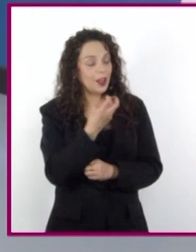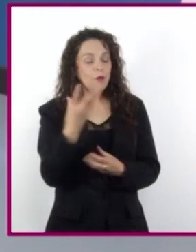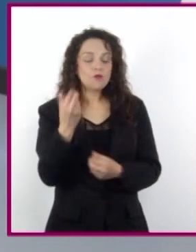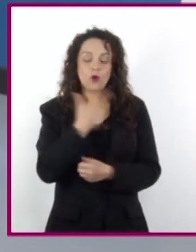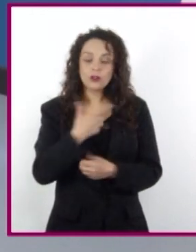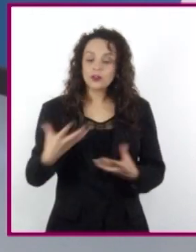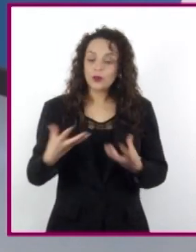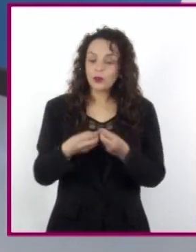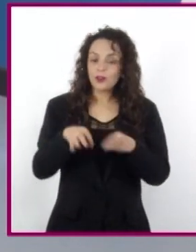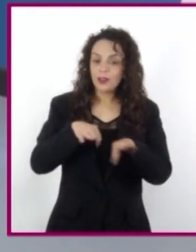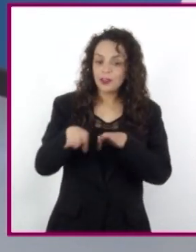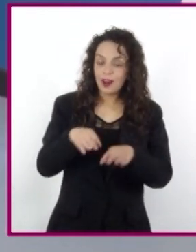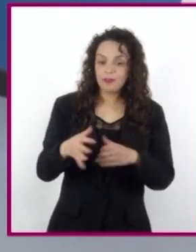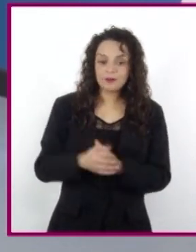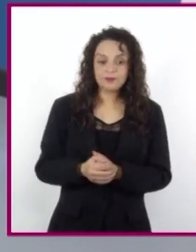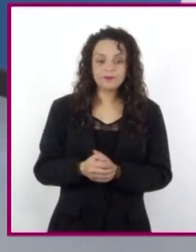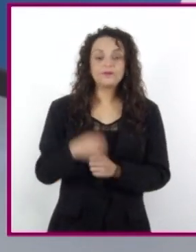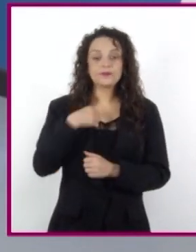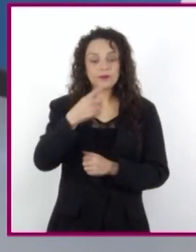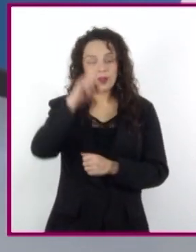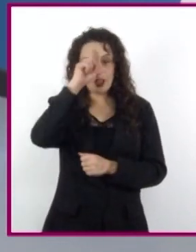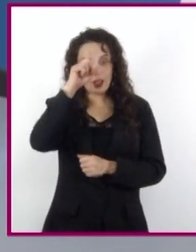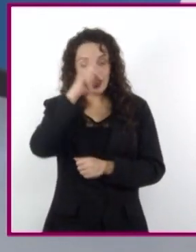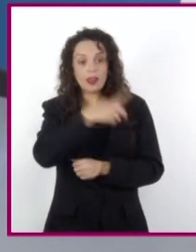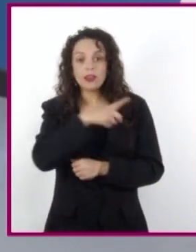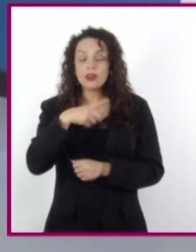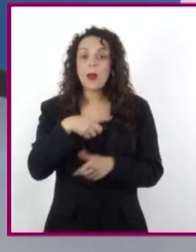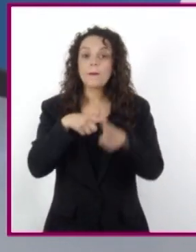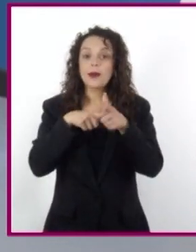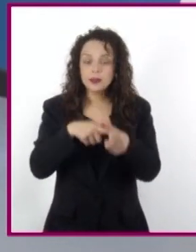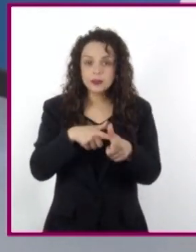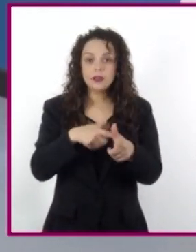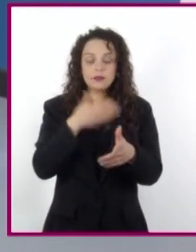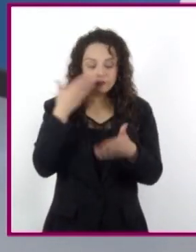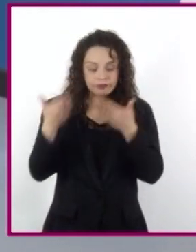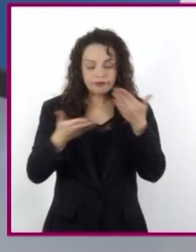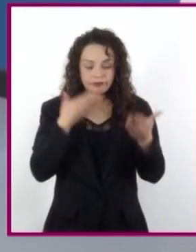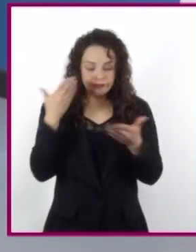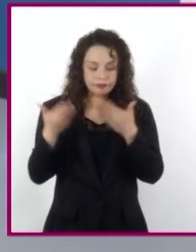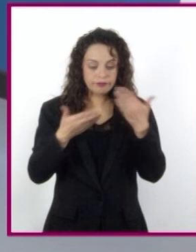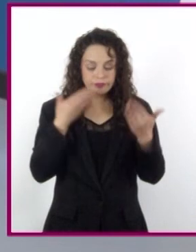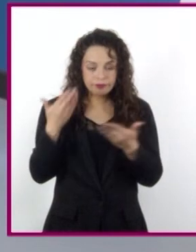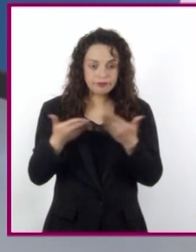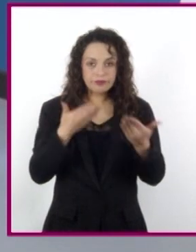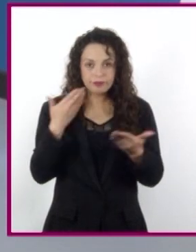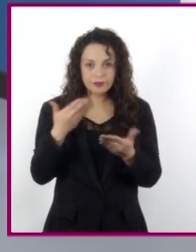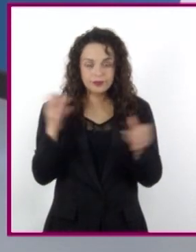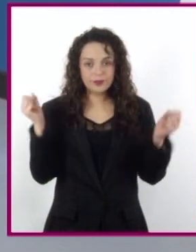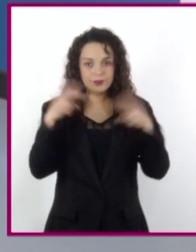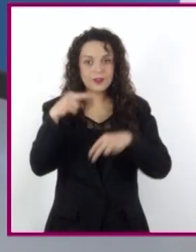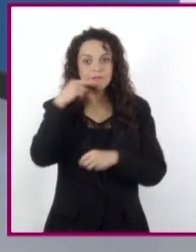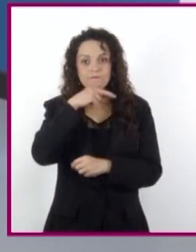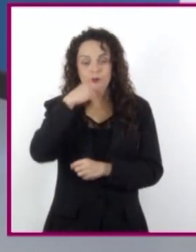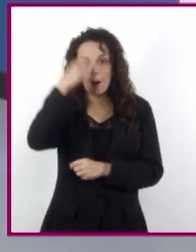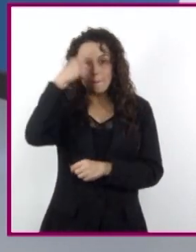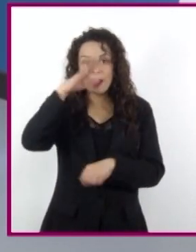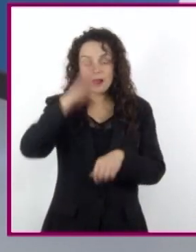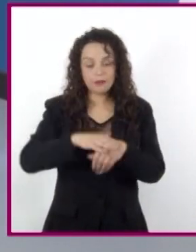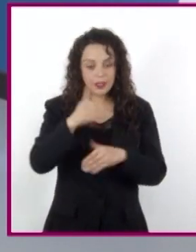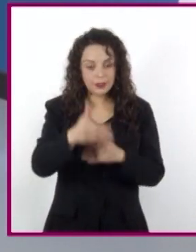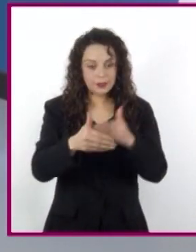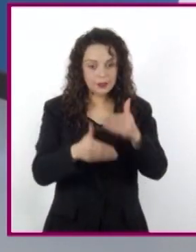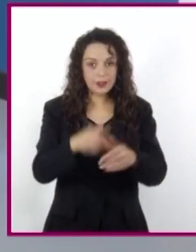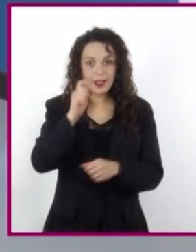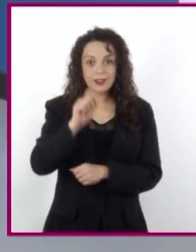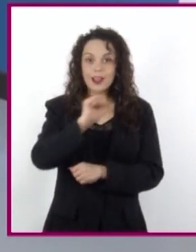trabajar juntos. Les recomendamos que sigan repasando lo que estudiamos en esta sesión. Nos veremos pronto para avanzar más aún en el